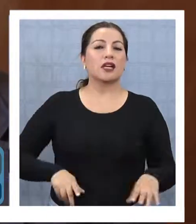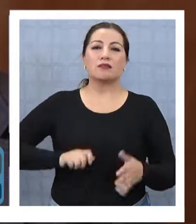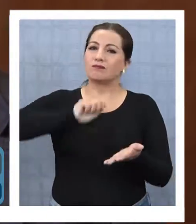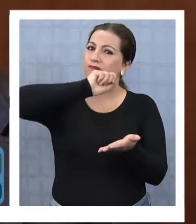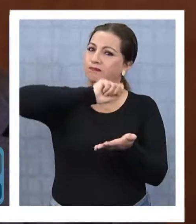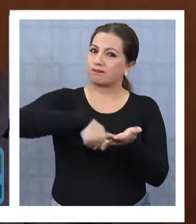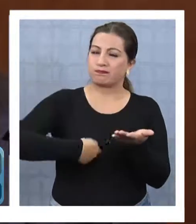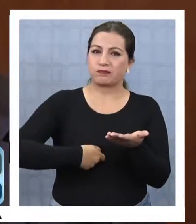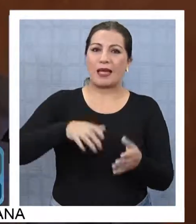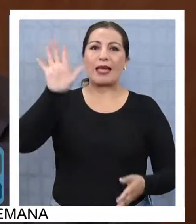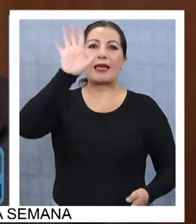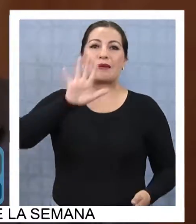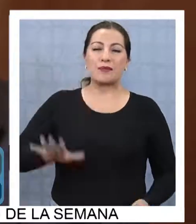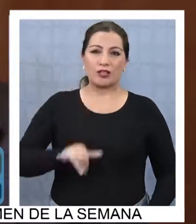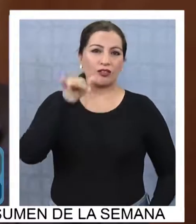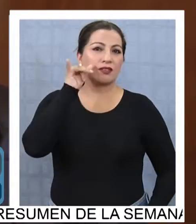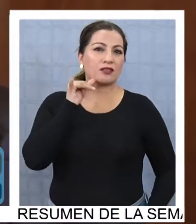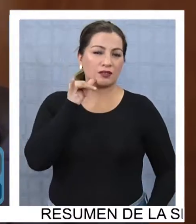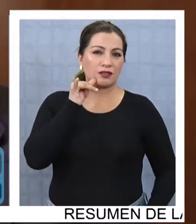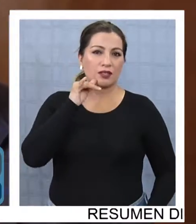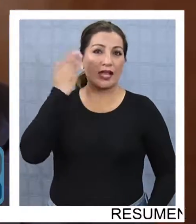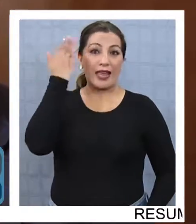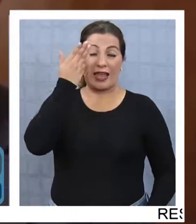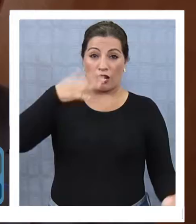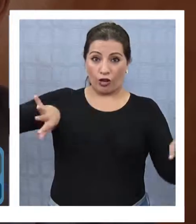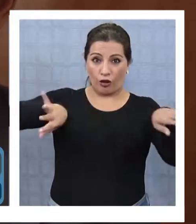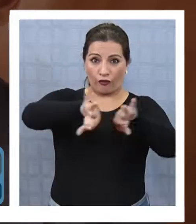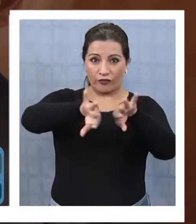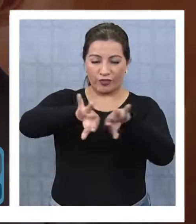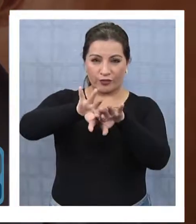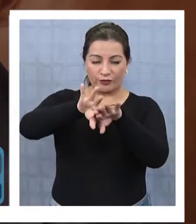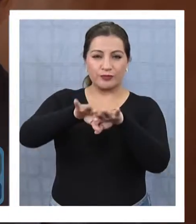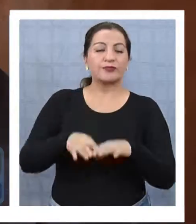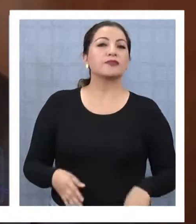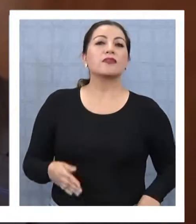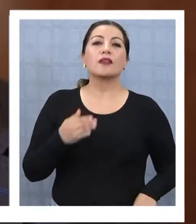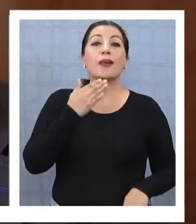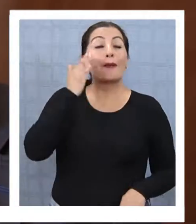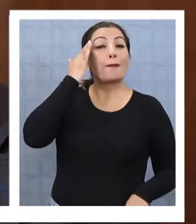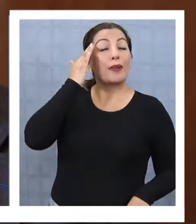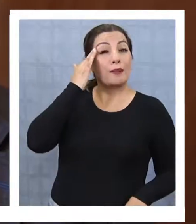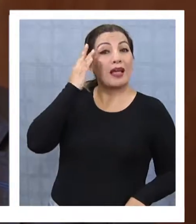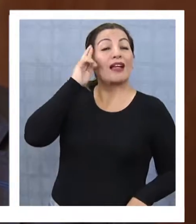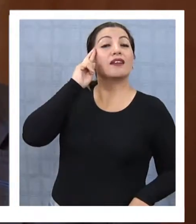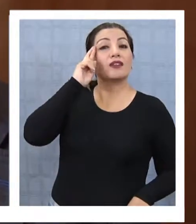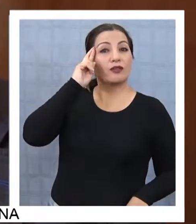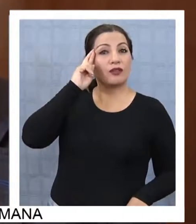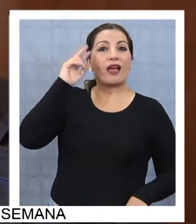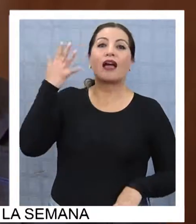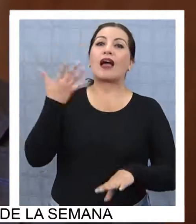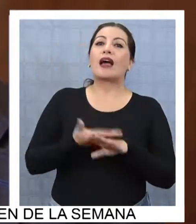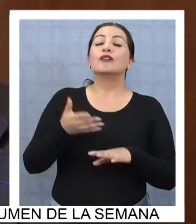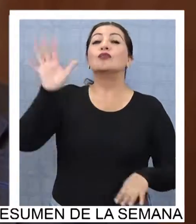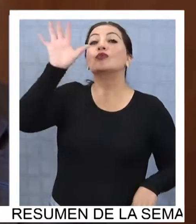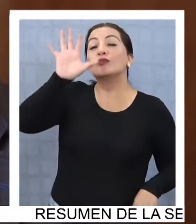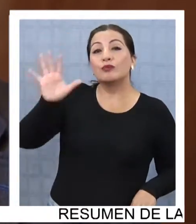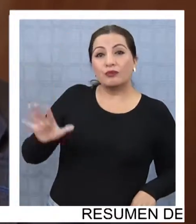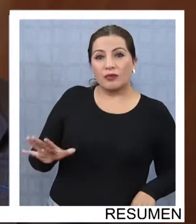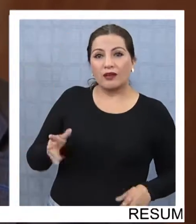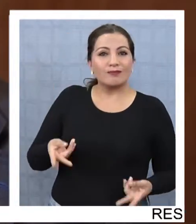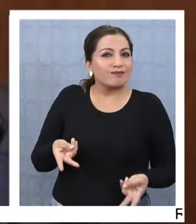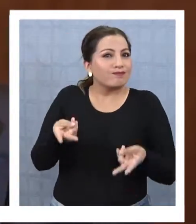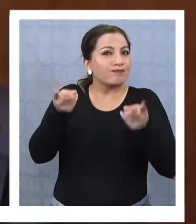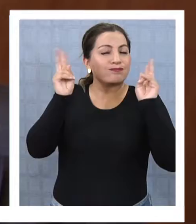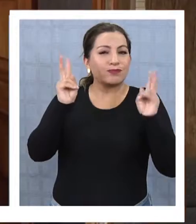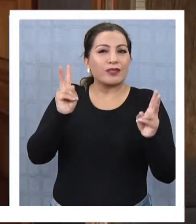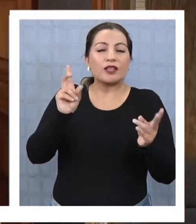el plano regulador de la ciudad de Iquique, el plano regulador de Lobito. Y además, hacer memoria que hay un plano intercomunal que también ya habilita los